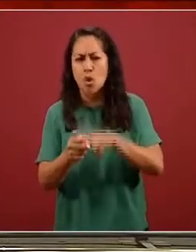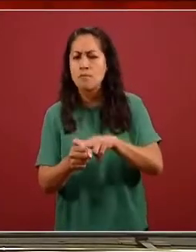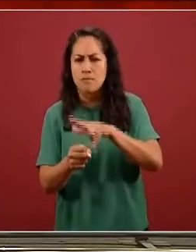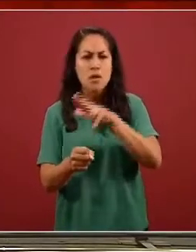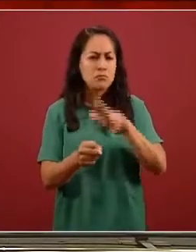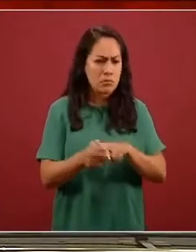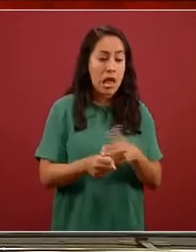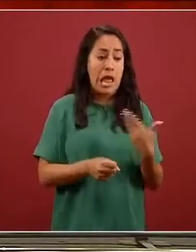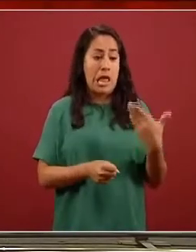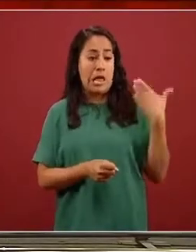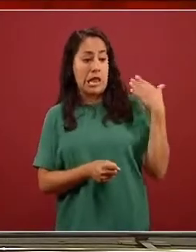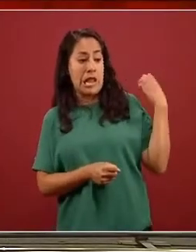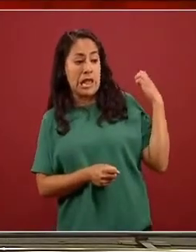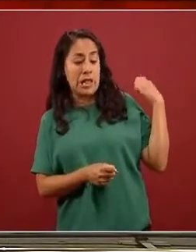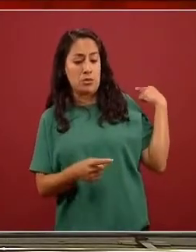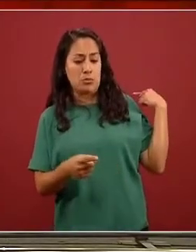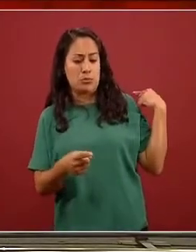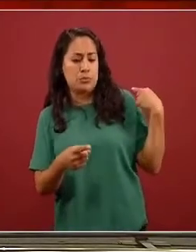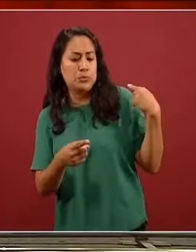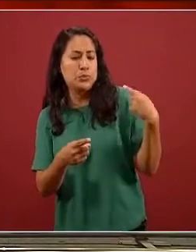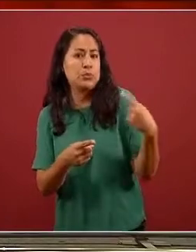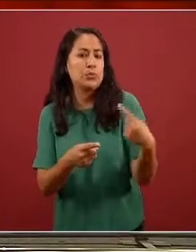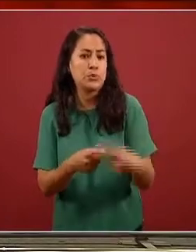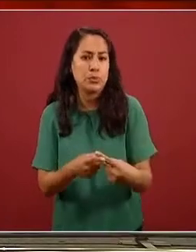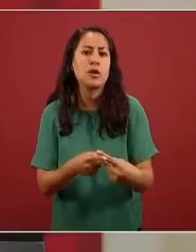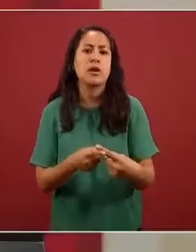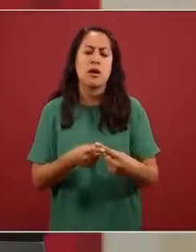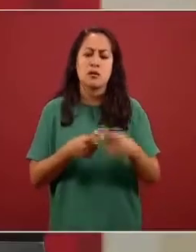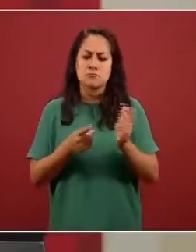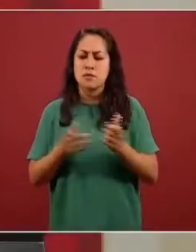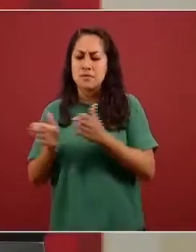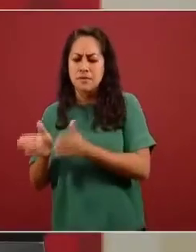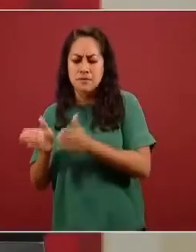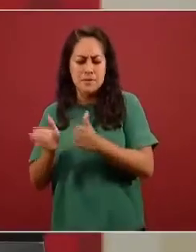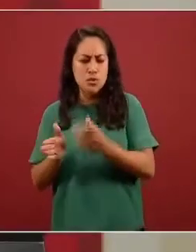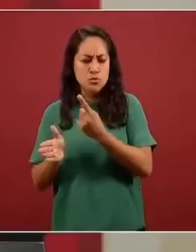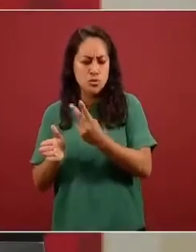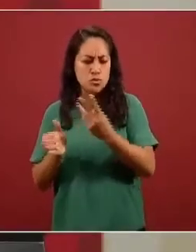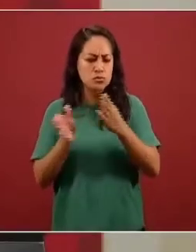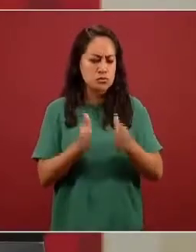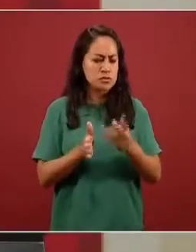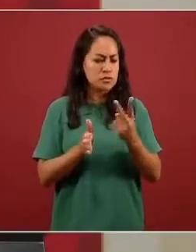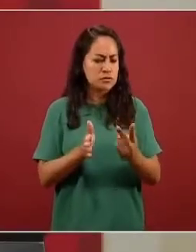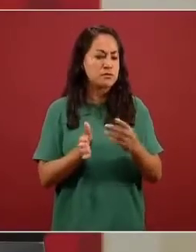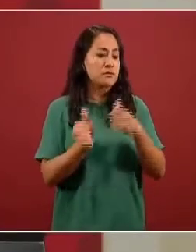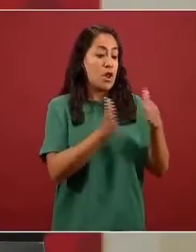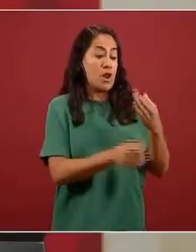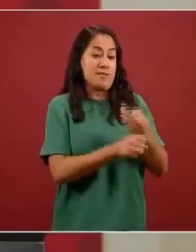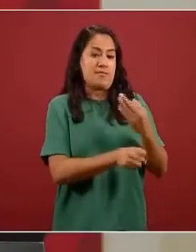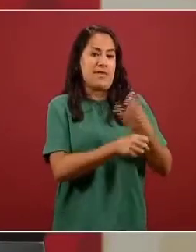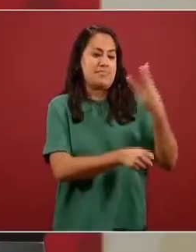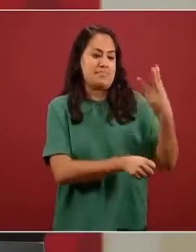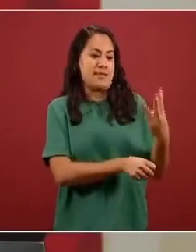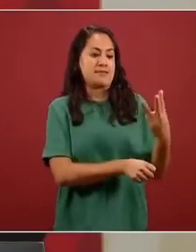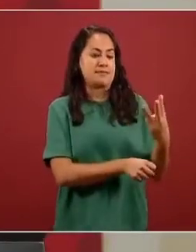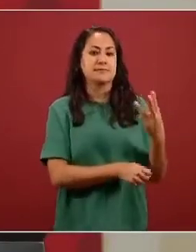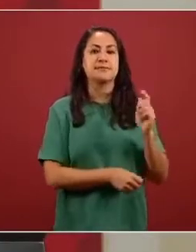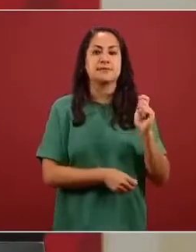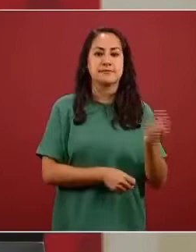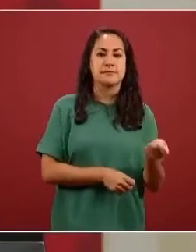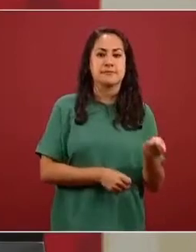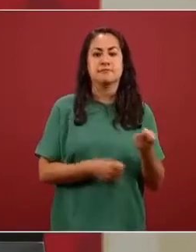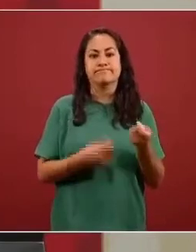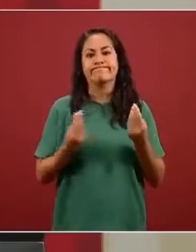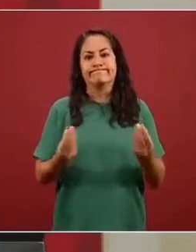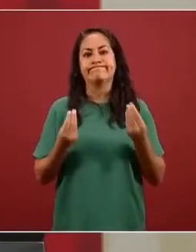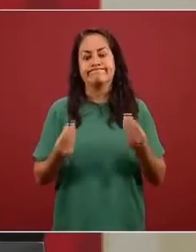Se llama fase 3 y es el momento donde existe una progresión muy acelerada del número diario de personas enfermas, y por eso